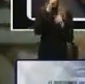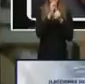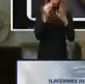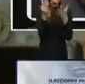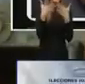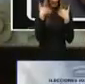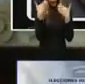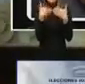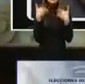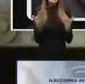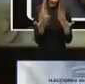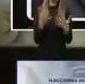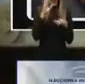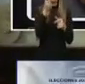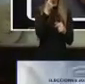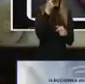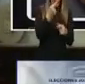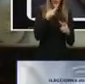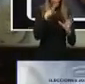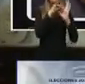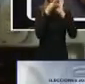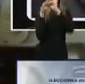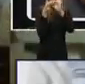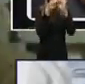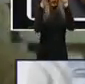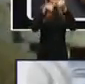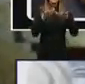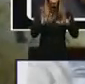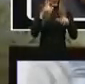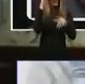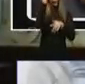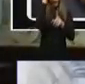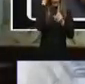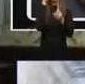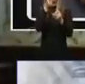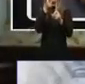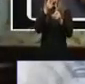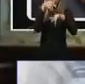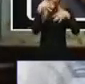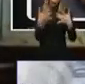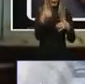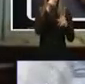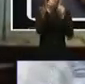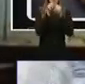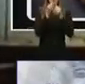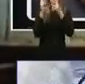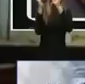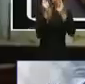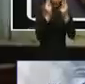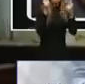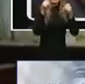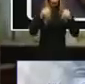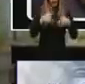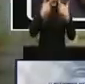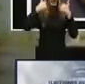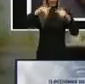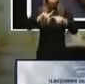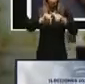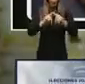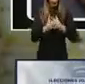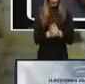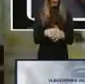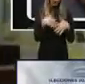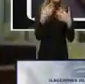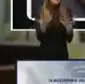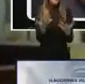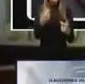que dicen que están unidos acá todos por un motivo, y así es como vinieron a este lugar. Yo